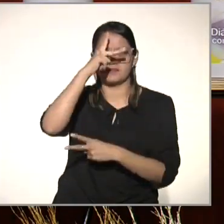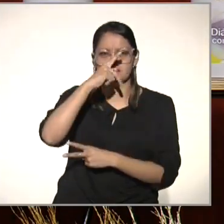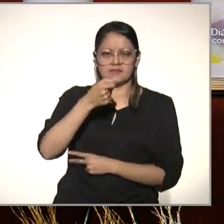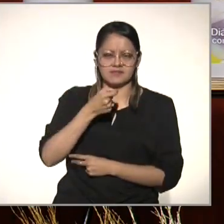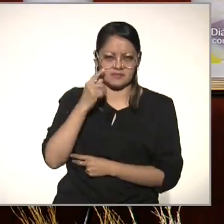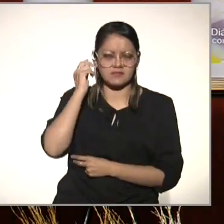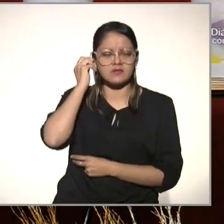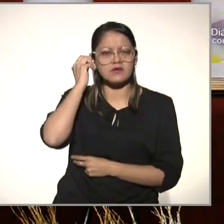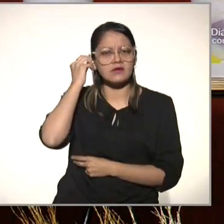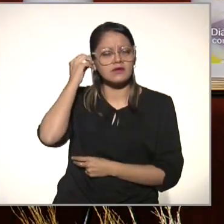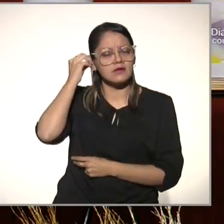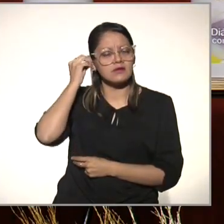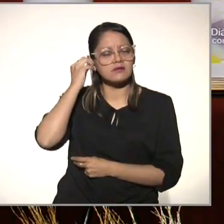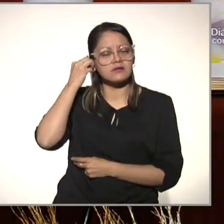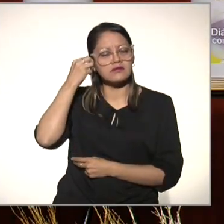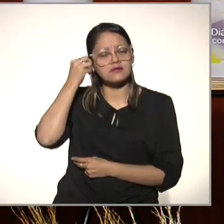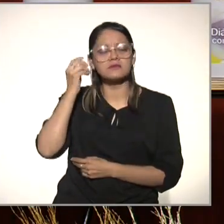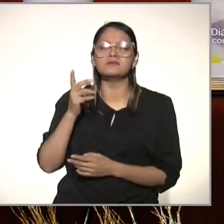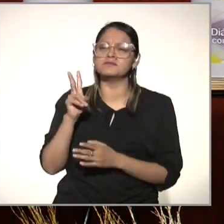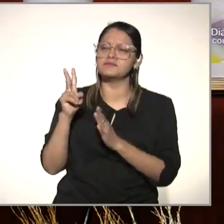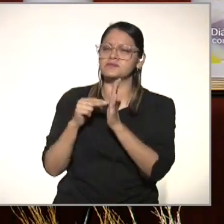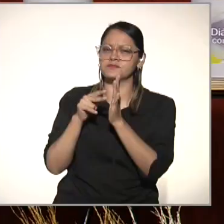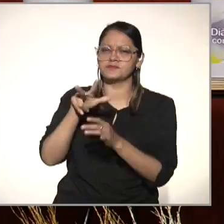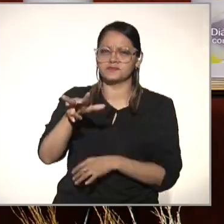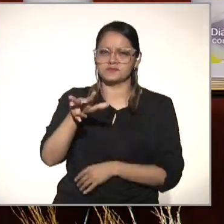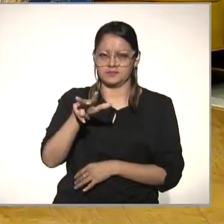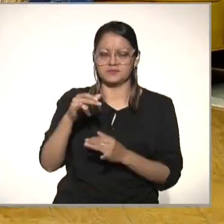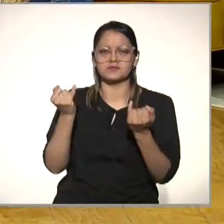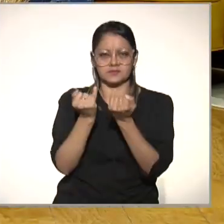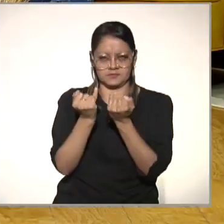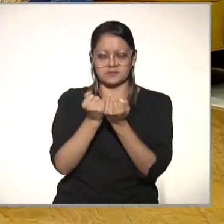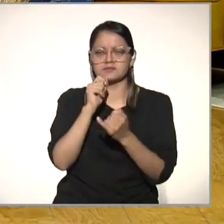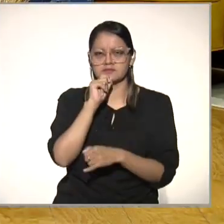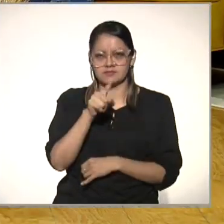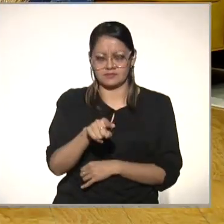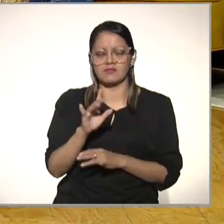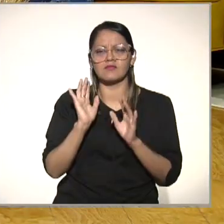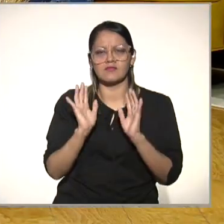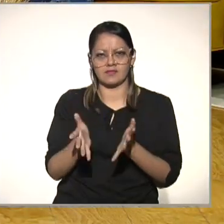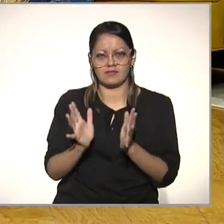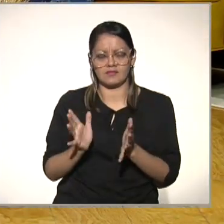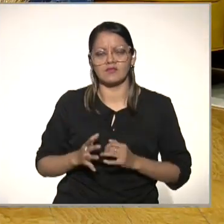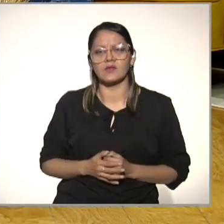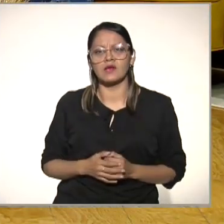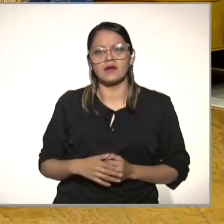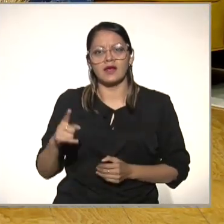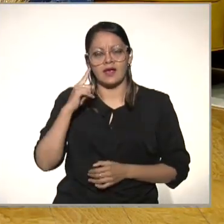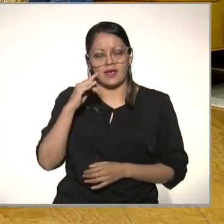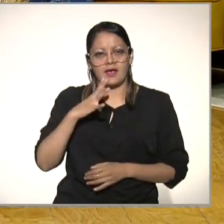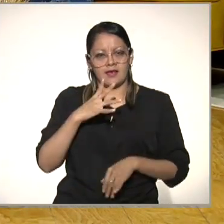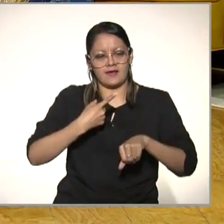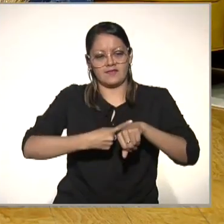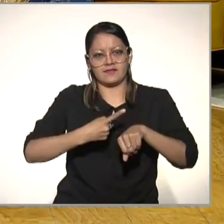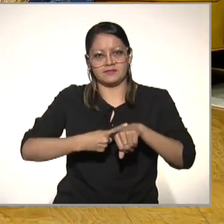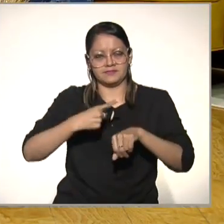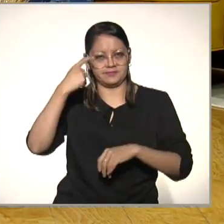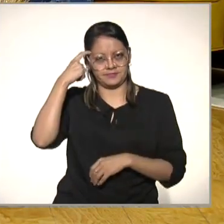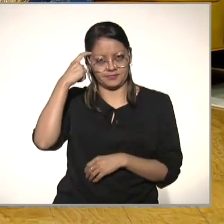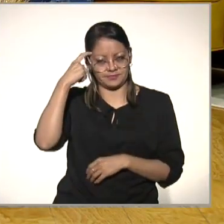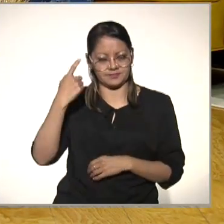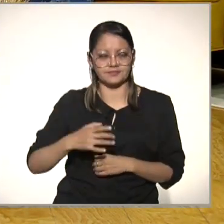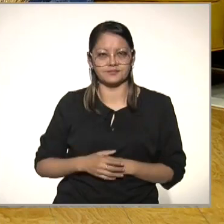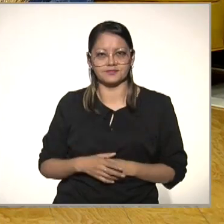demás. El 2018 también salió de las enfermedades mentales,